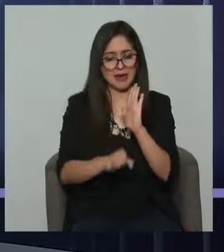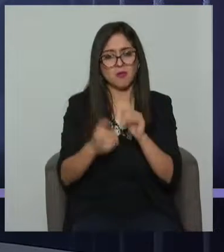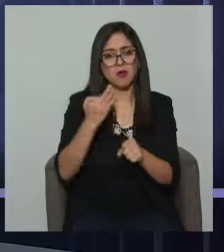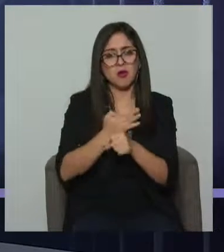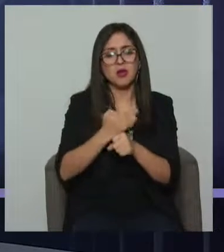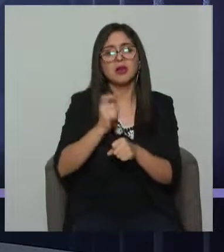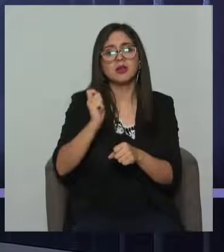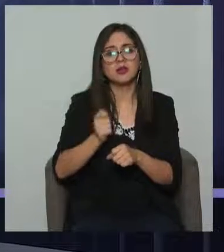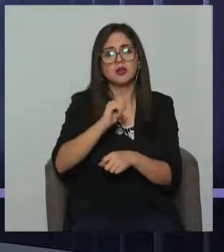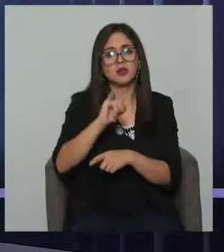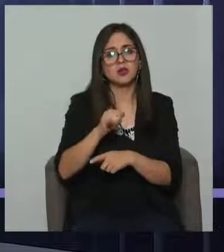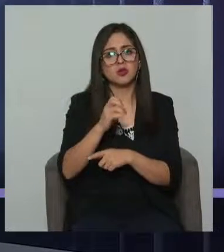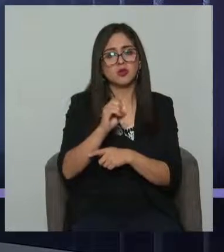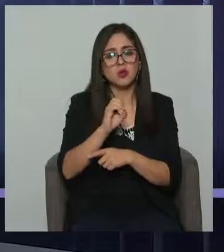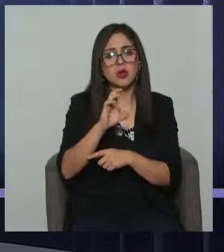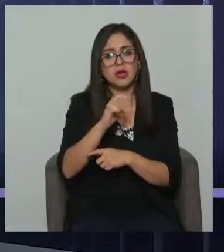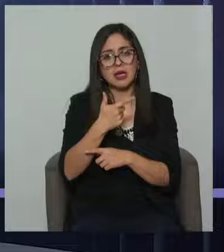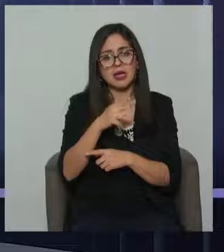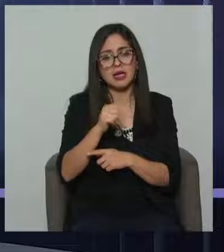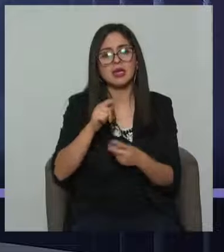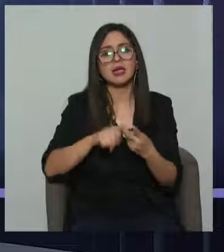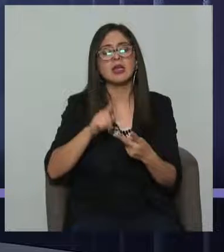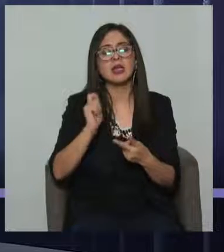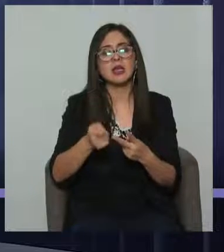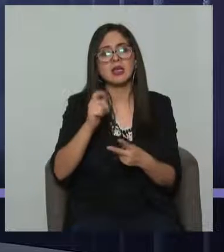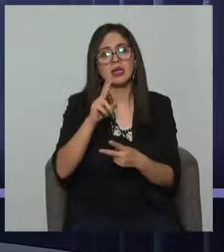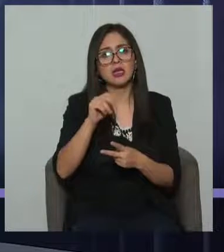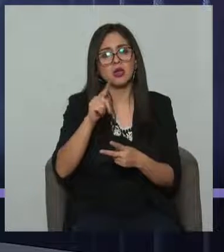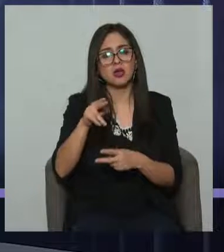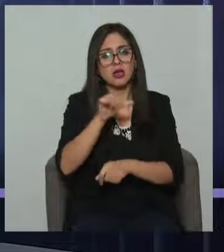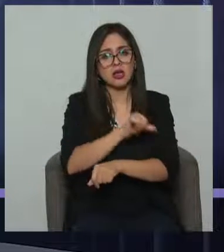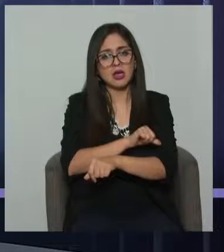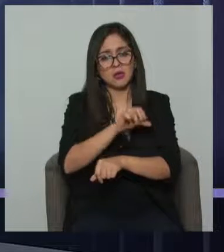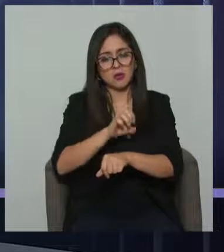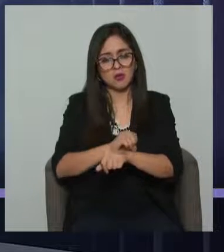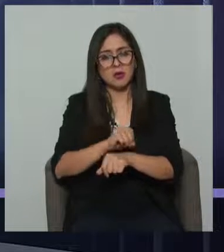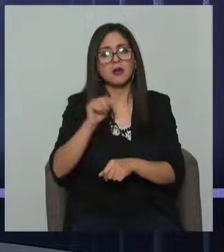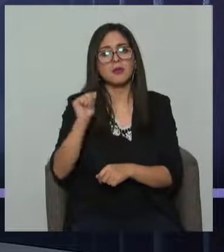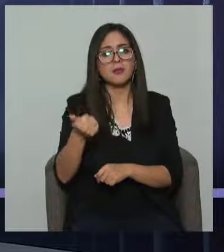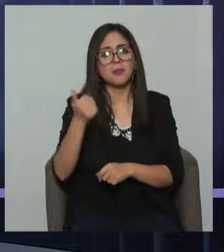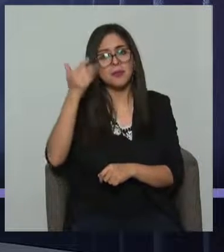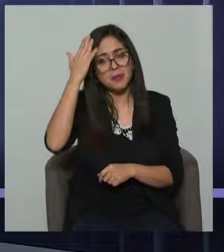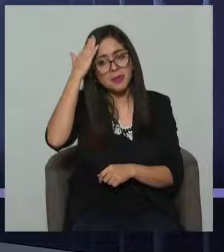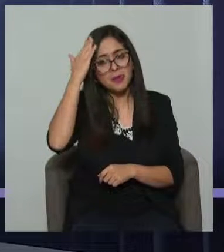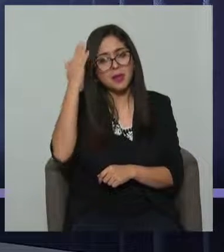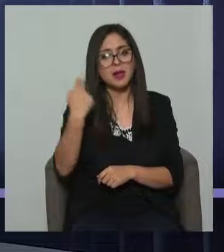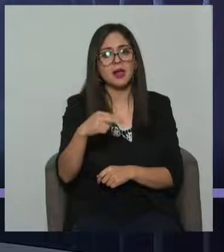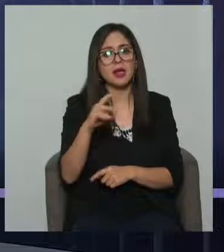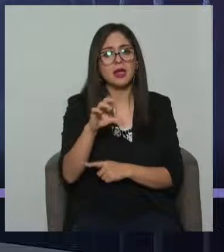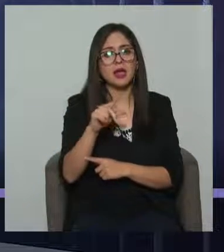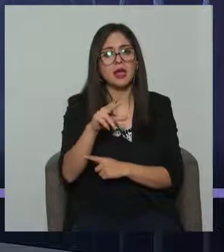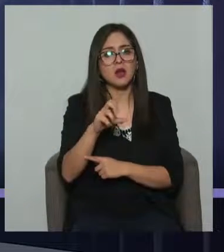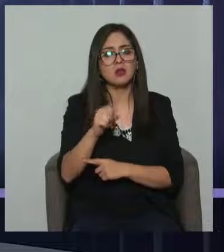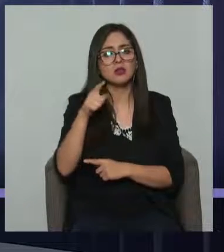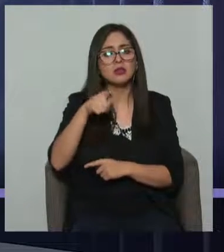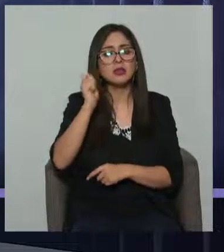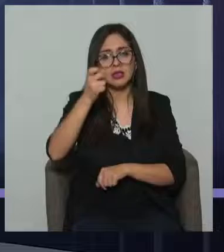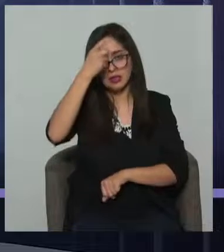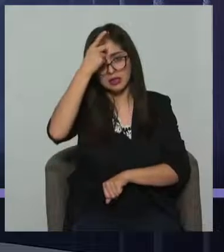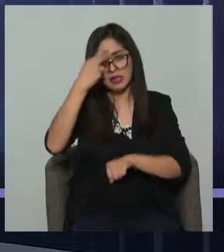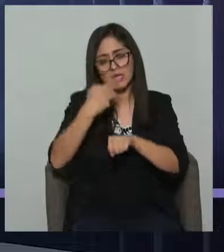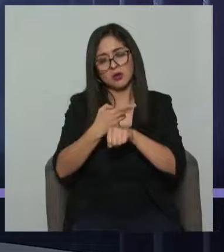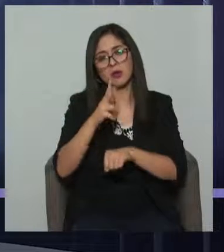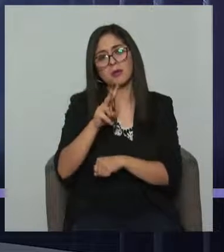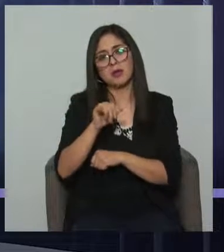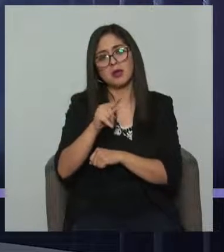Joe Garrick, Los Hijos de la Retórica, en Álvaro Obregón, Ciudad de México, de la autoría de Carlos Rodríguez, dirigida por Víctor Hugo Vargas,